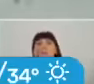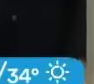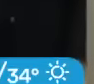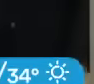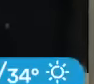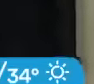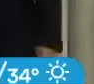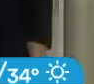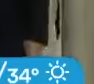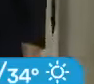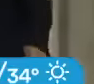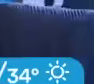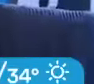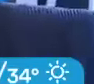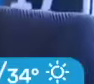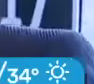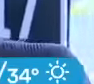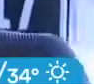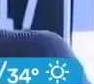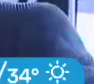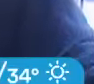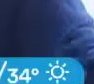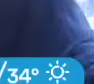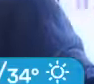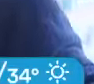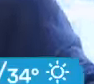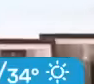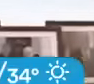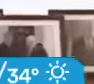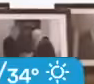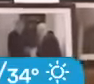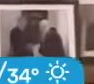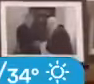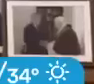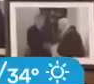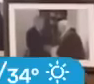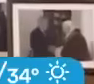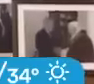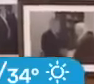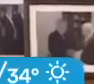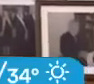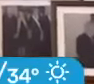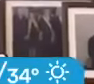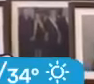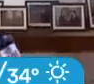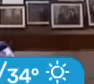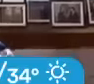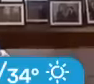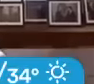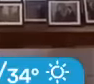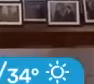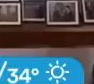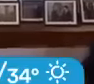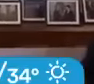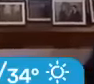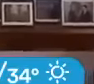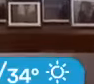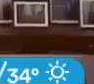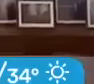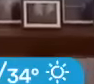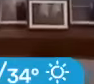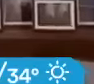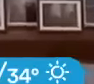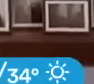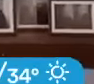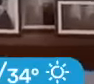llegaran antes que a ninguna otra parte y que pudieran volar hasta llegar a Chile y que no pararan en un aeropuerto